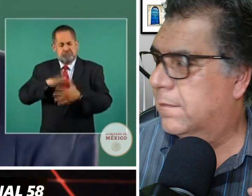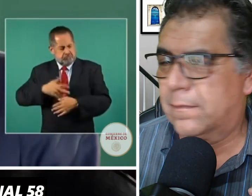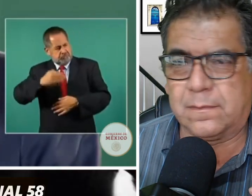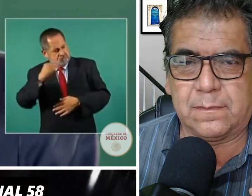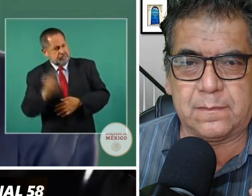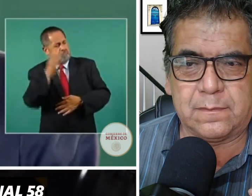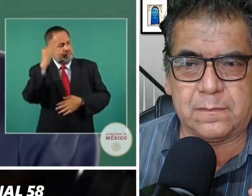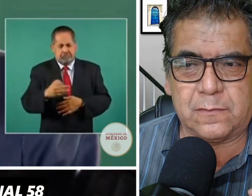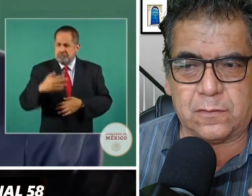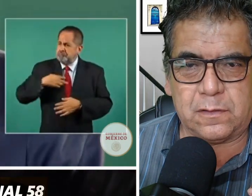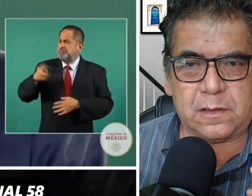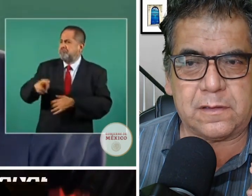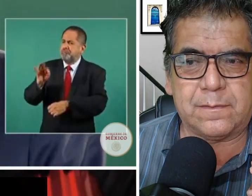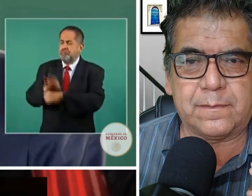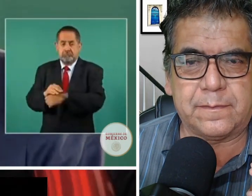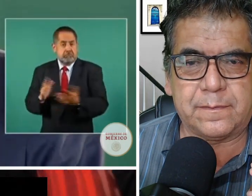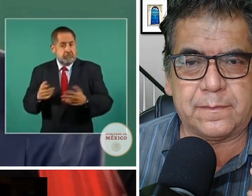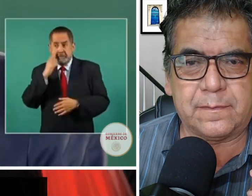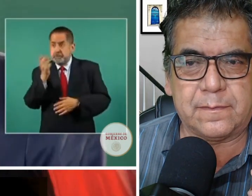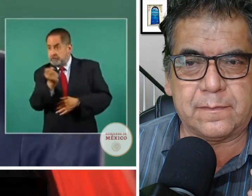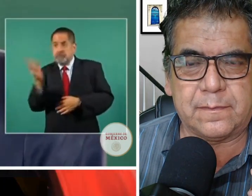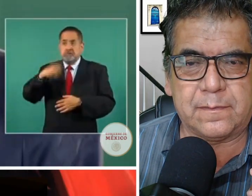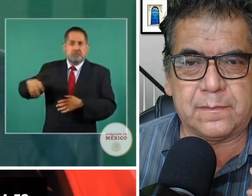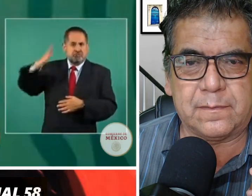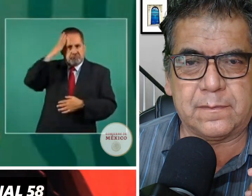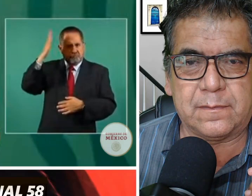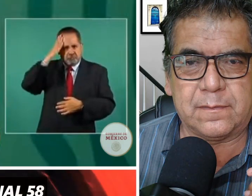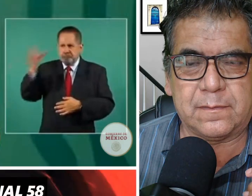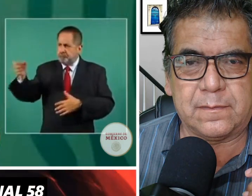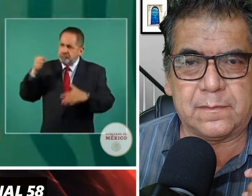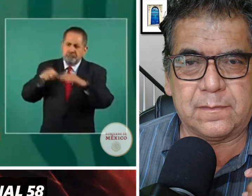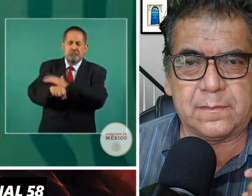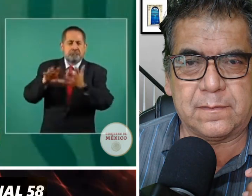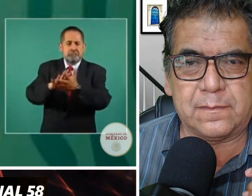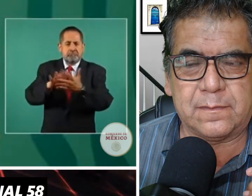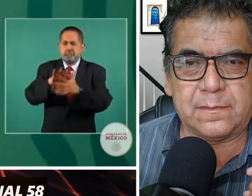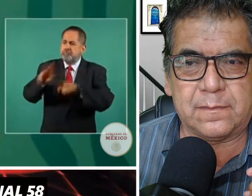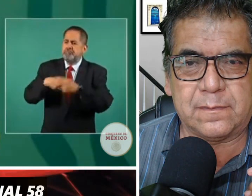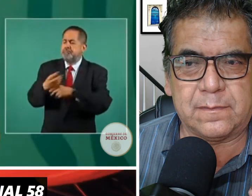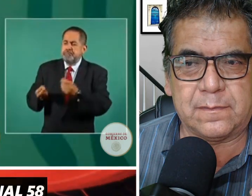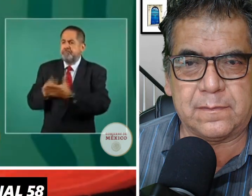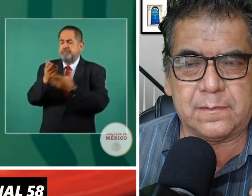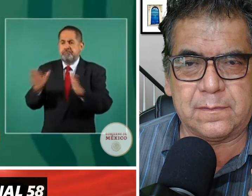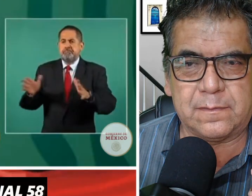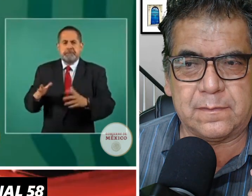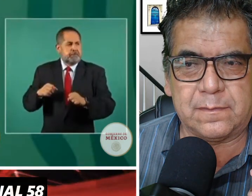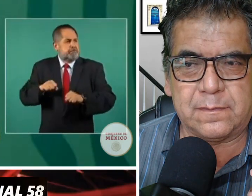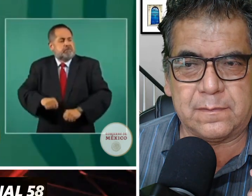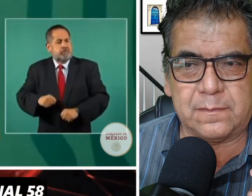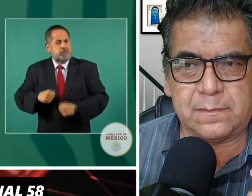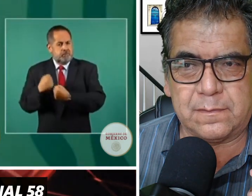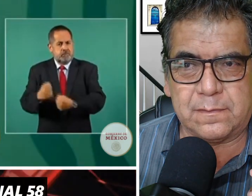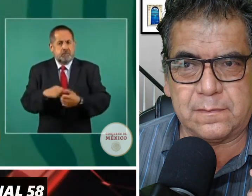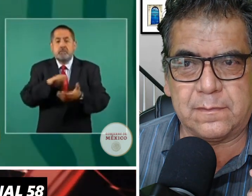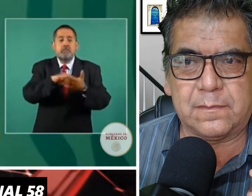¿Cuántos dirigentes han ido a la cárcel y salen? Bueno, ahí está el ejemplo